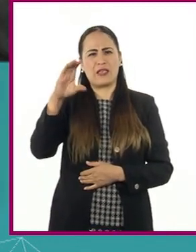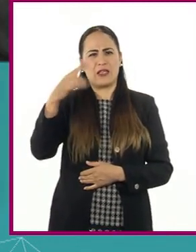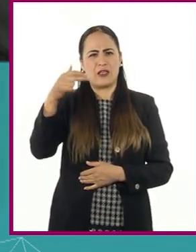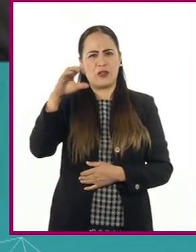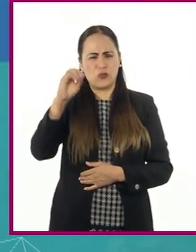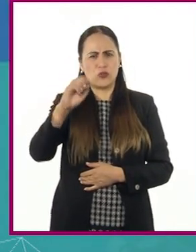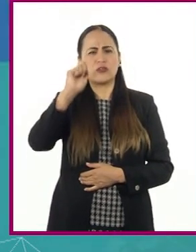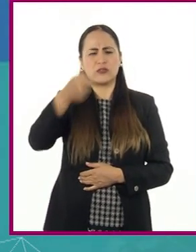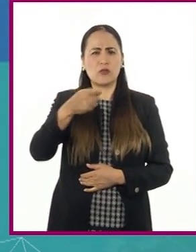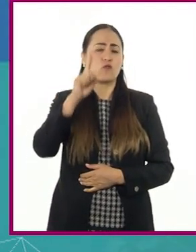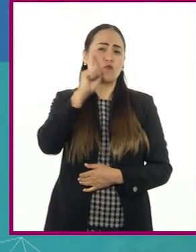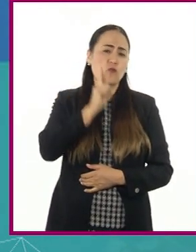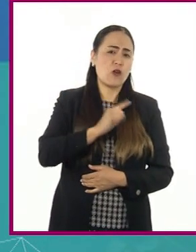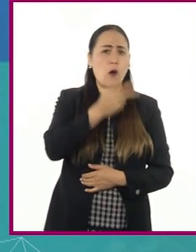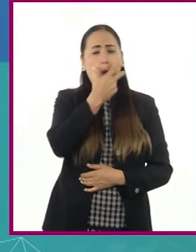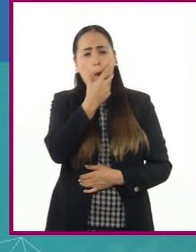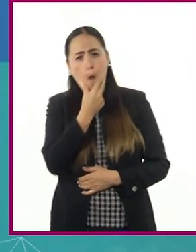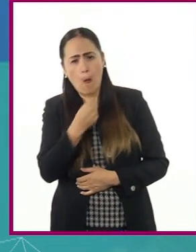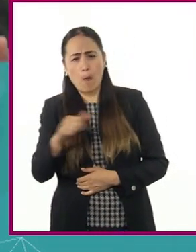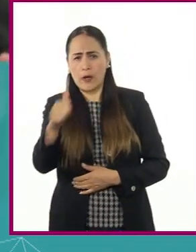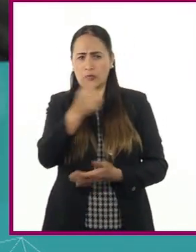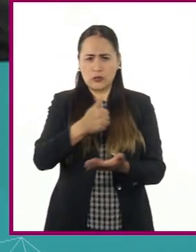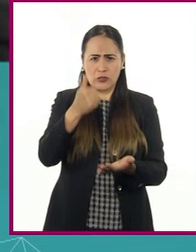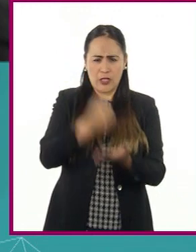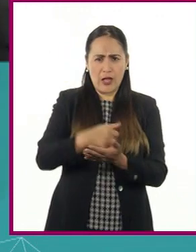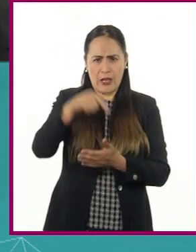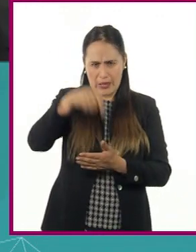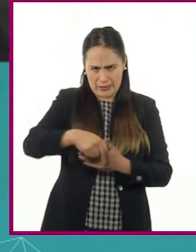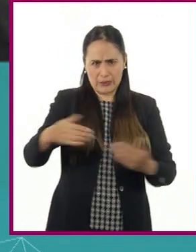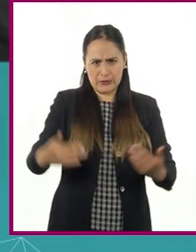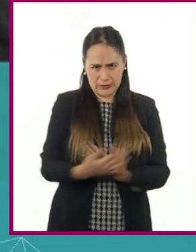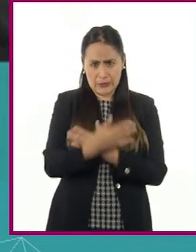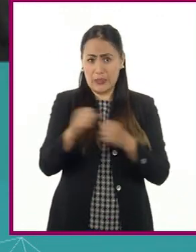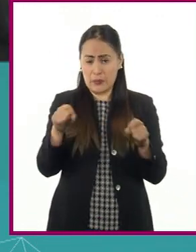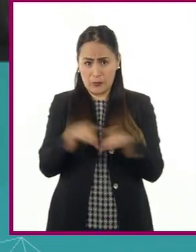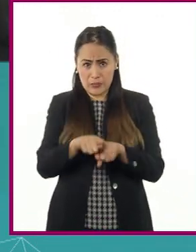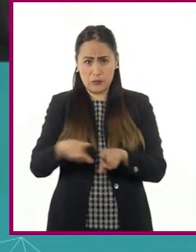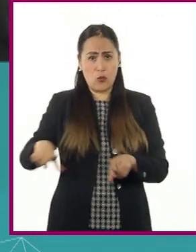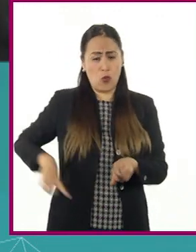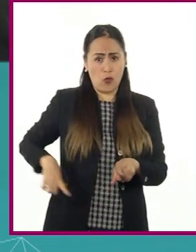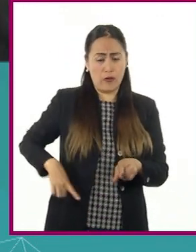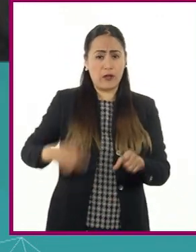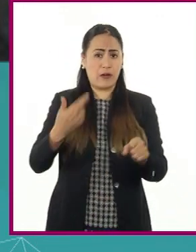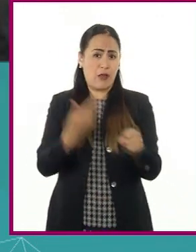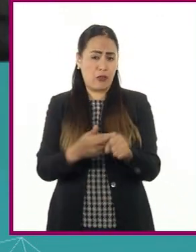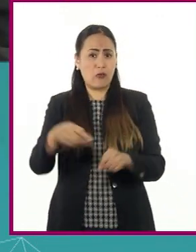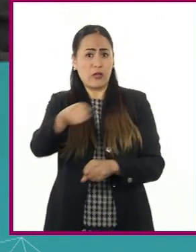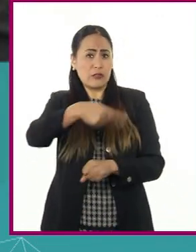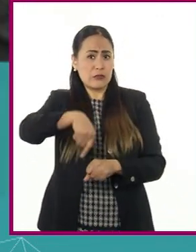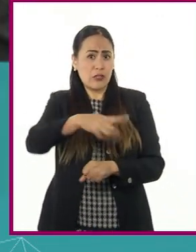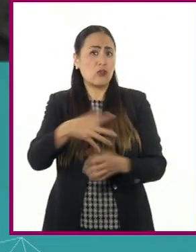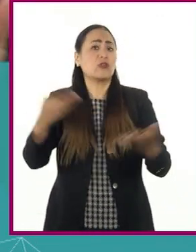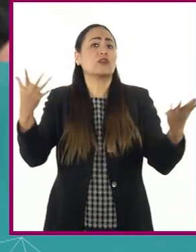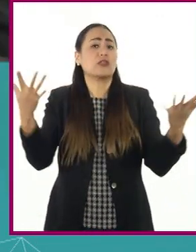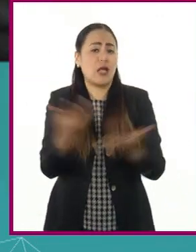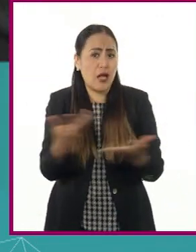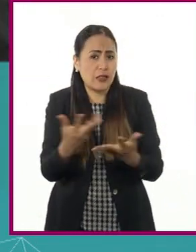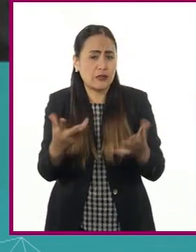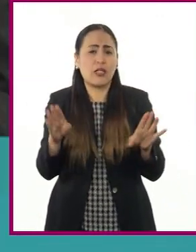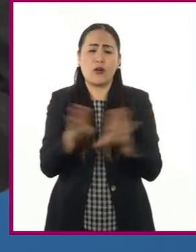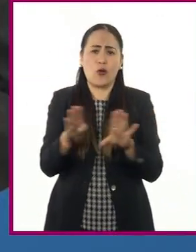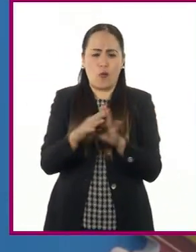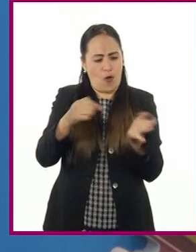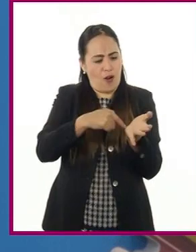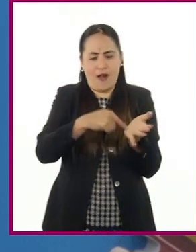las ciudadanas y los ciudadanos como las y los gobernantes tienen que actuar de acuerdo con lo establecido en